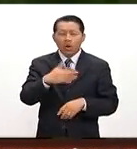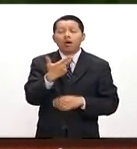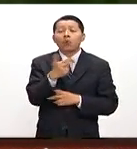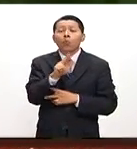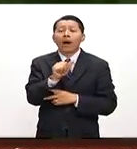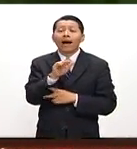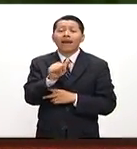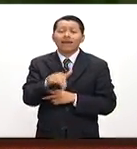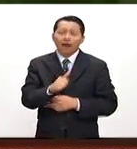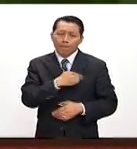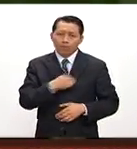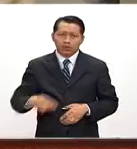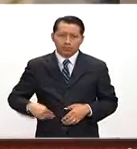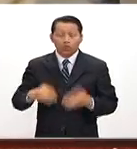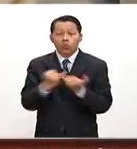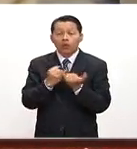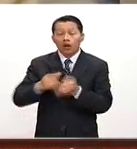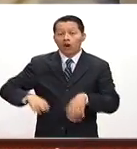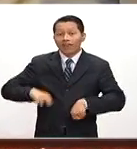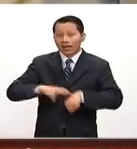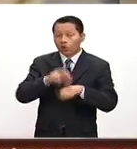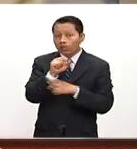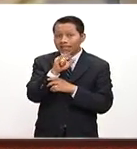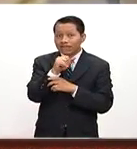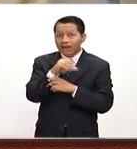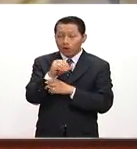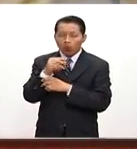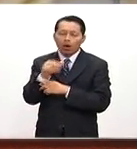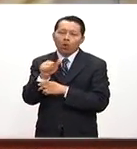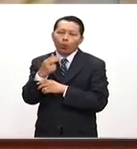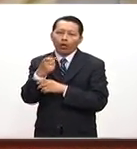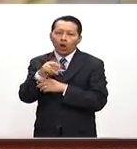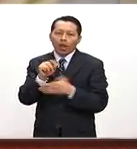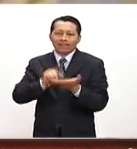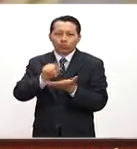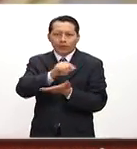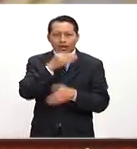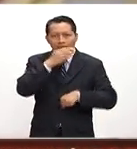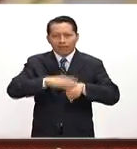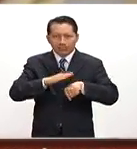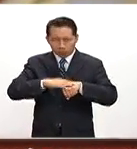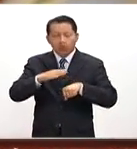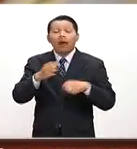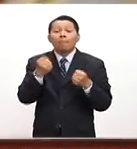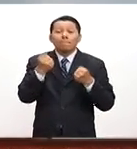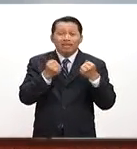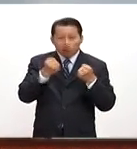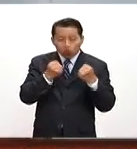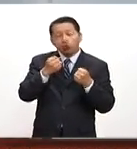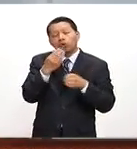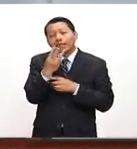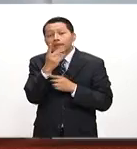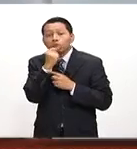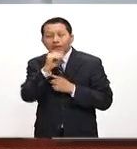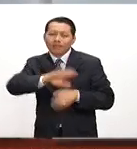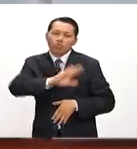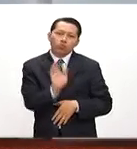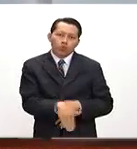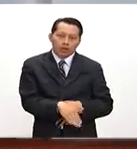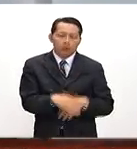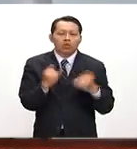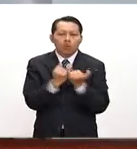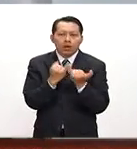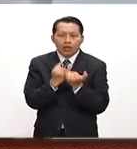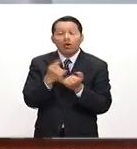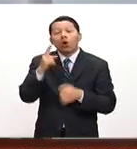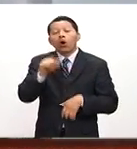cuenta de Twitter, el gobernador Silvano Aureoles confirmó estos hechos e informó que murieron el piloto y 3 policías. Una persona